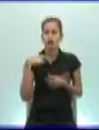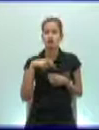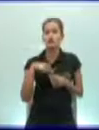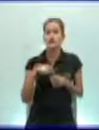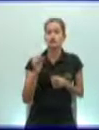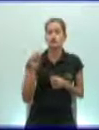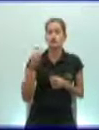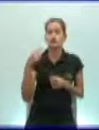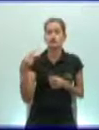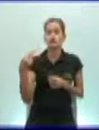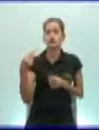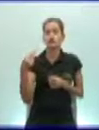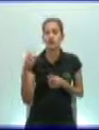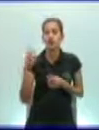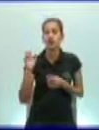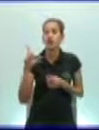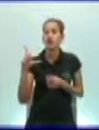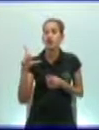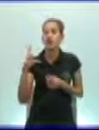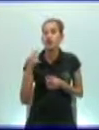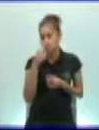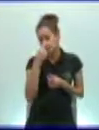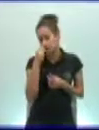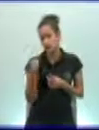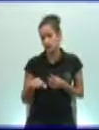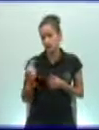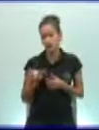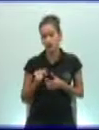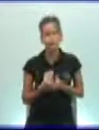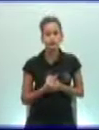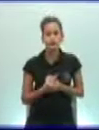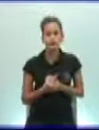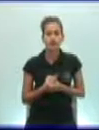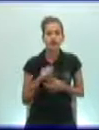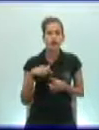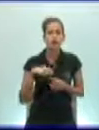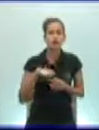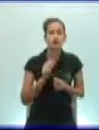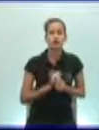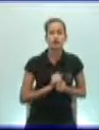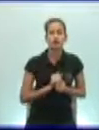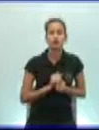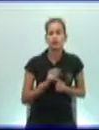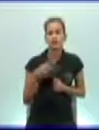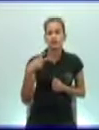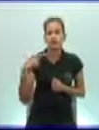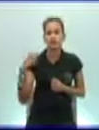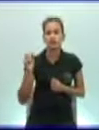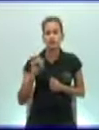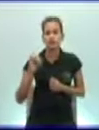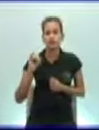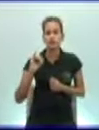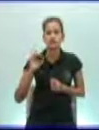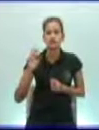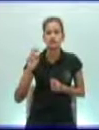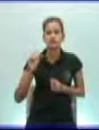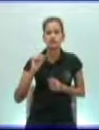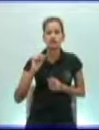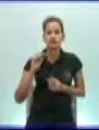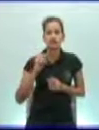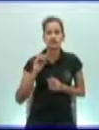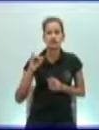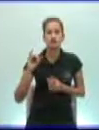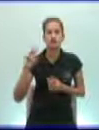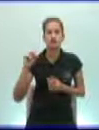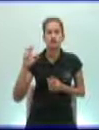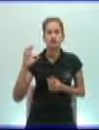del sujeto es el esclavo y el núcleo del predicado inclinaba. Vamos a analizar la tercera